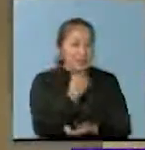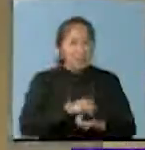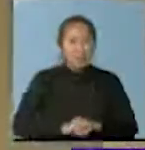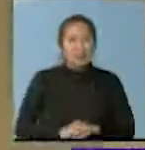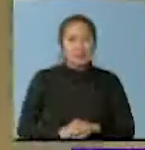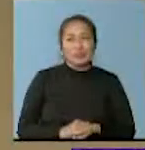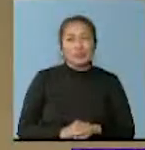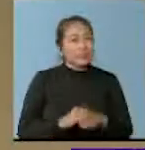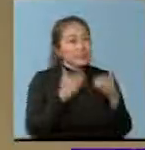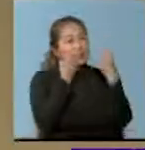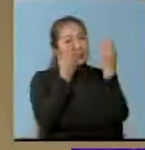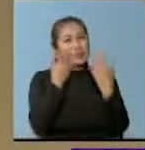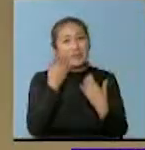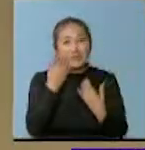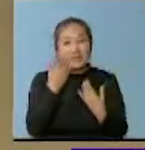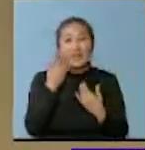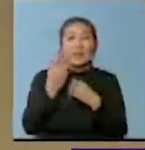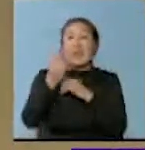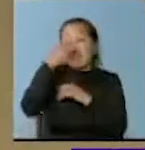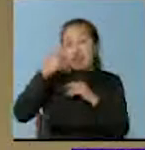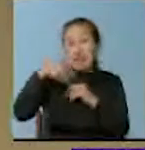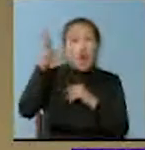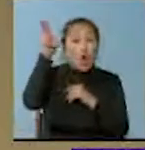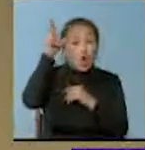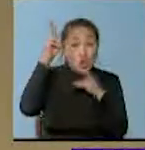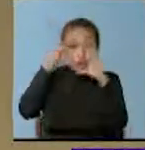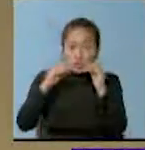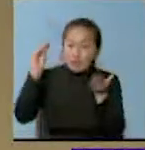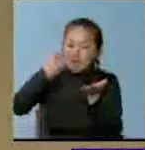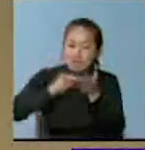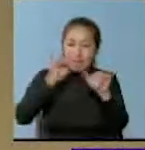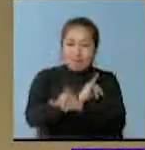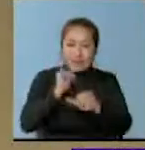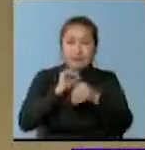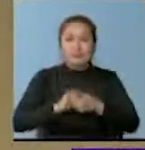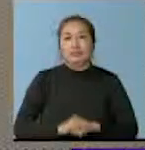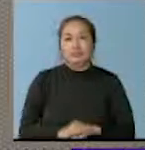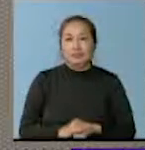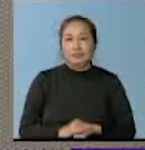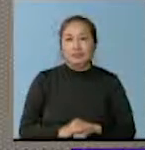Muchas gracias, Carlos. Será hasta las 20 horas en segunda edición.